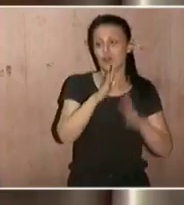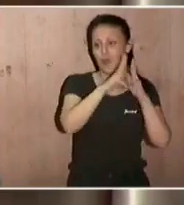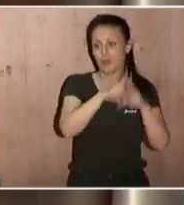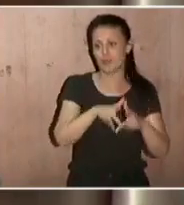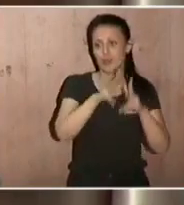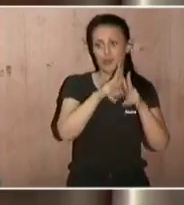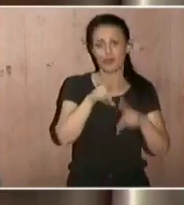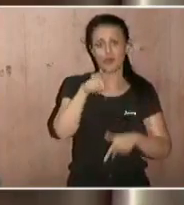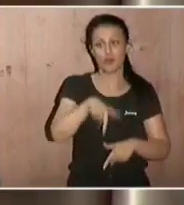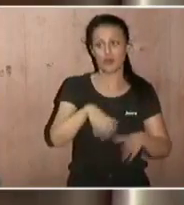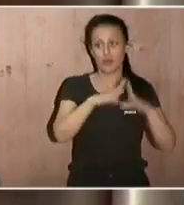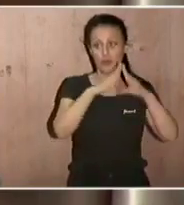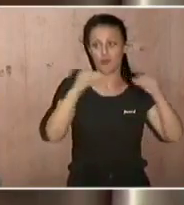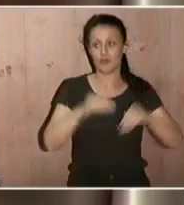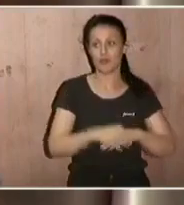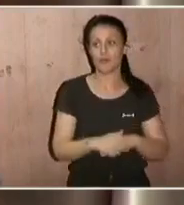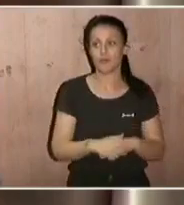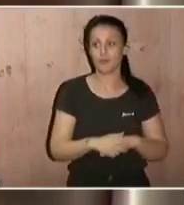esta universidad.